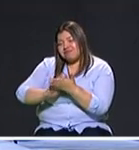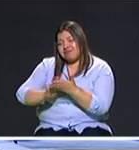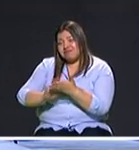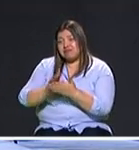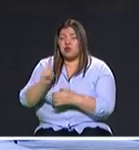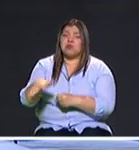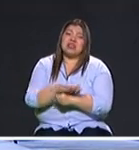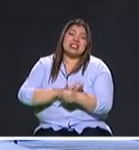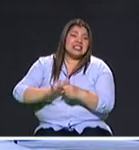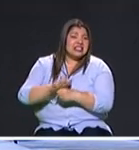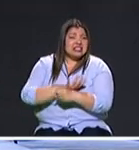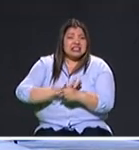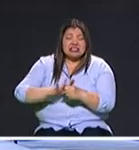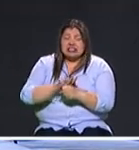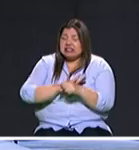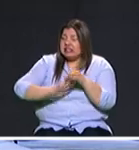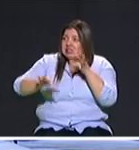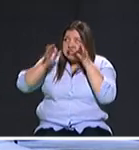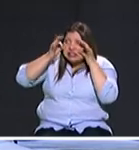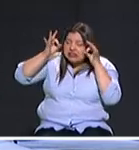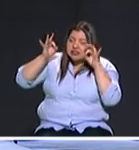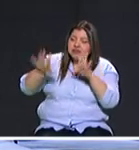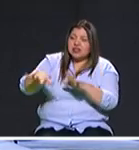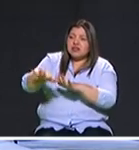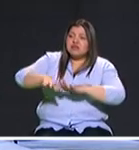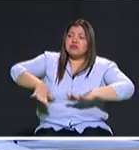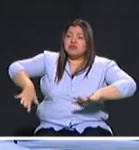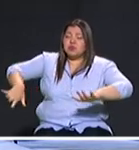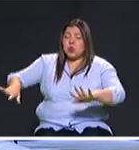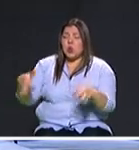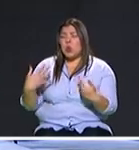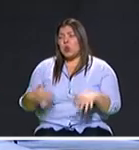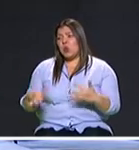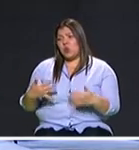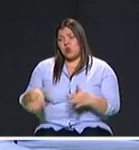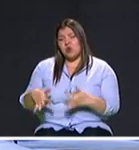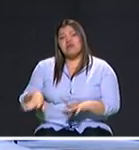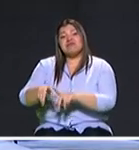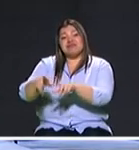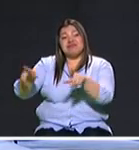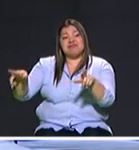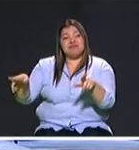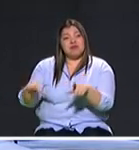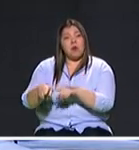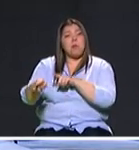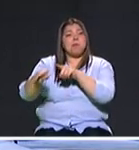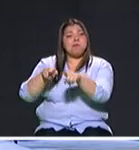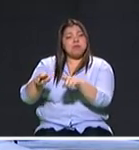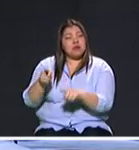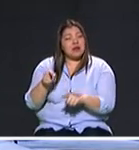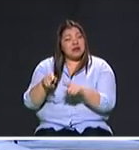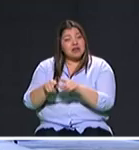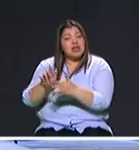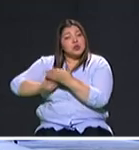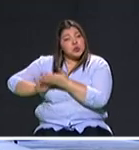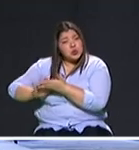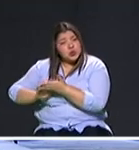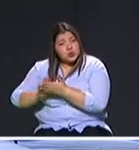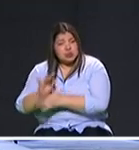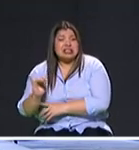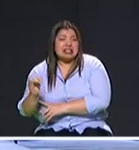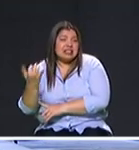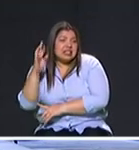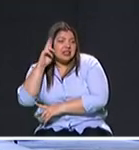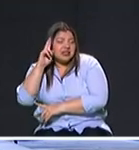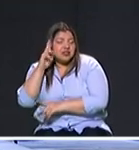inhumana en la que se encuentran estas personas es crítica sin embargo en lo que tenemos que trabajar más fuertemente es también en todos los